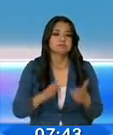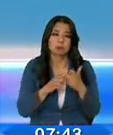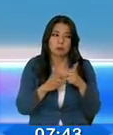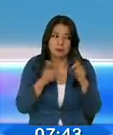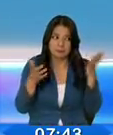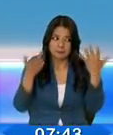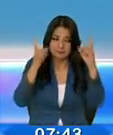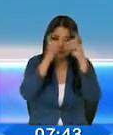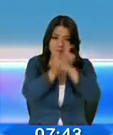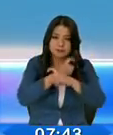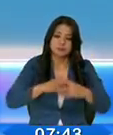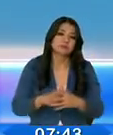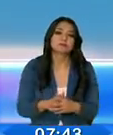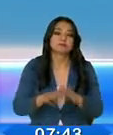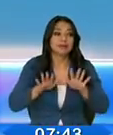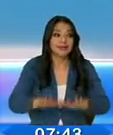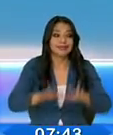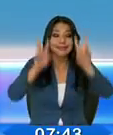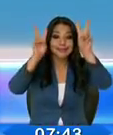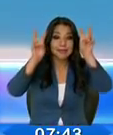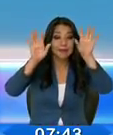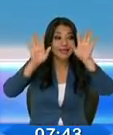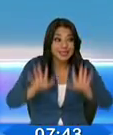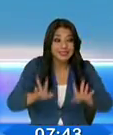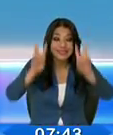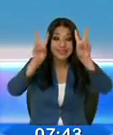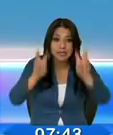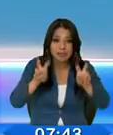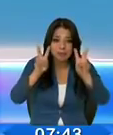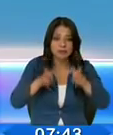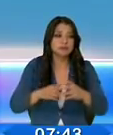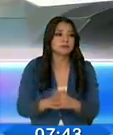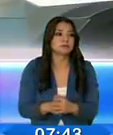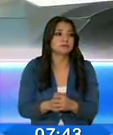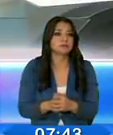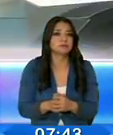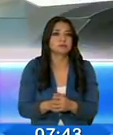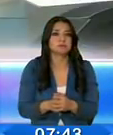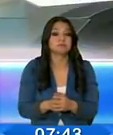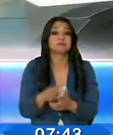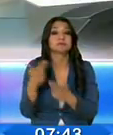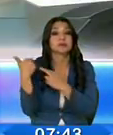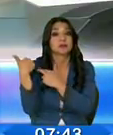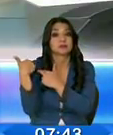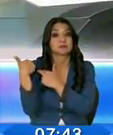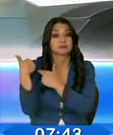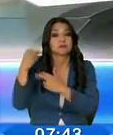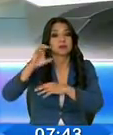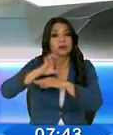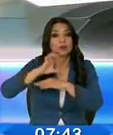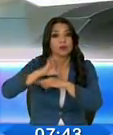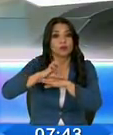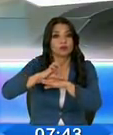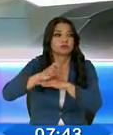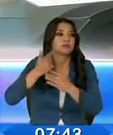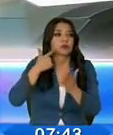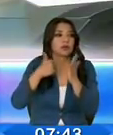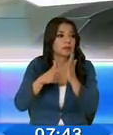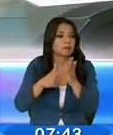dificultad, en este caso, si es que los actos que determinaron la responsabilidad del Ecuador fueron